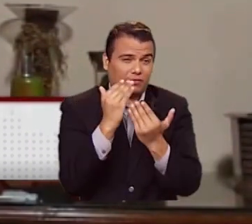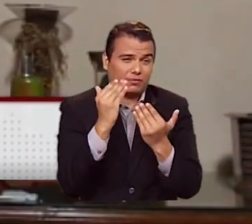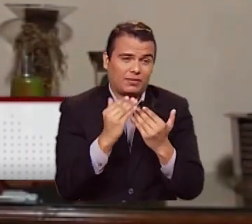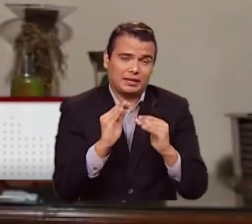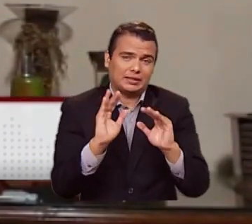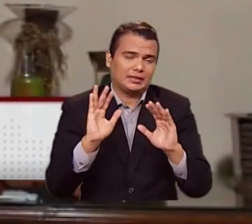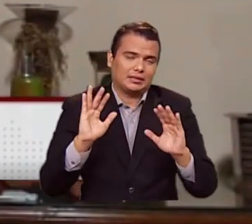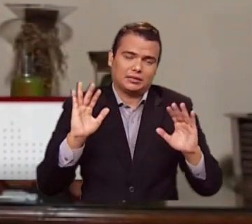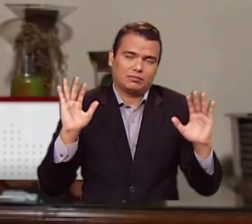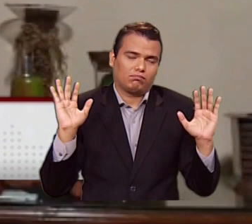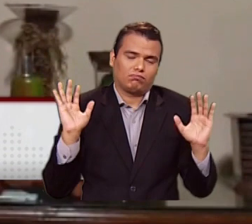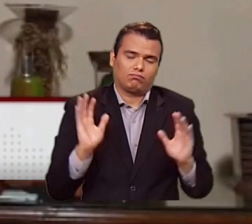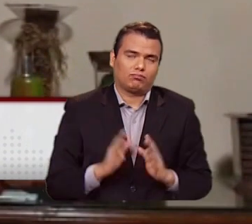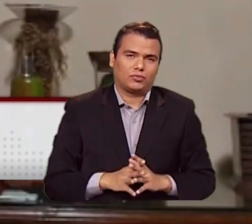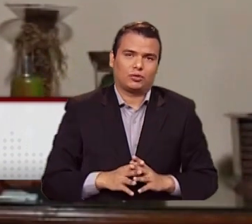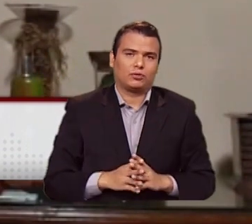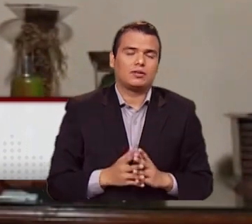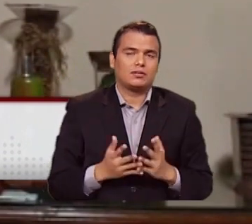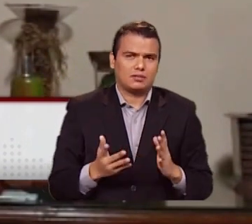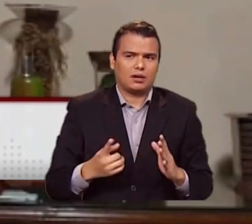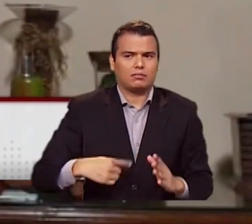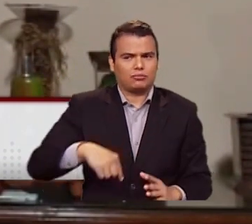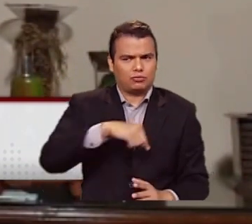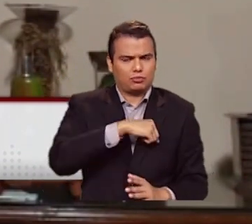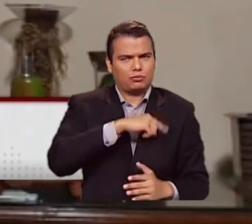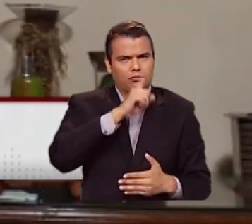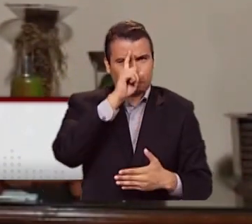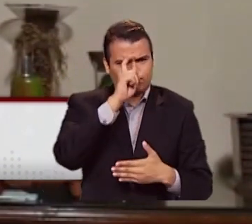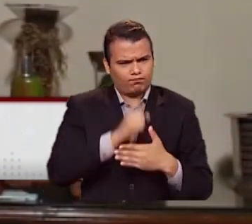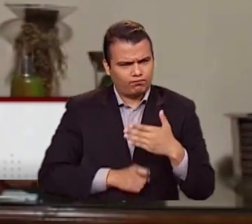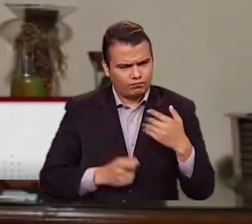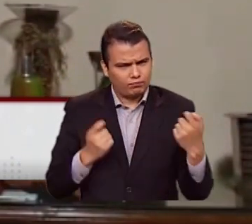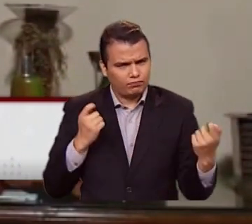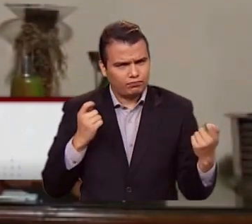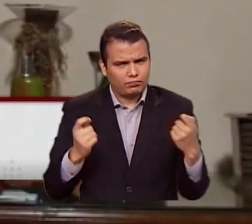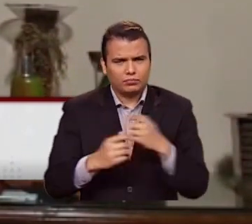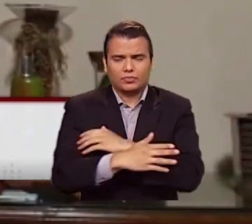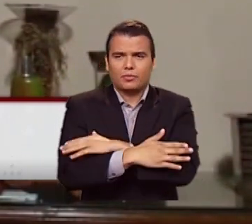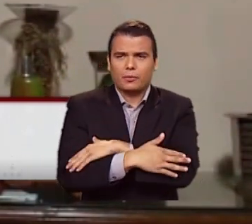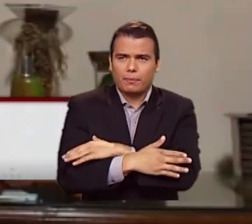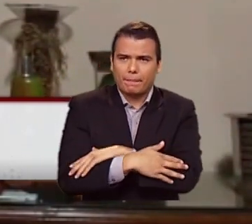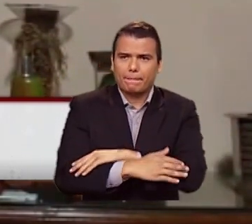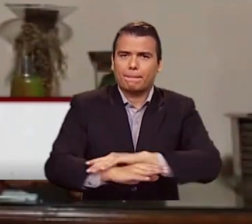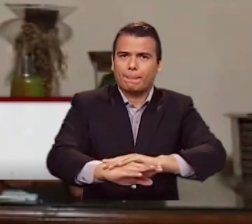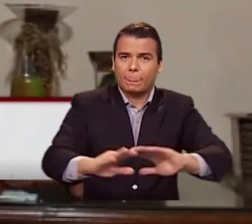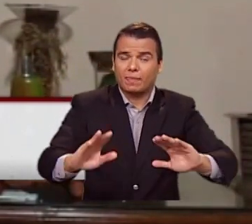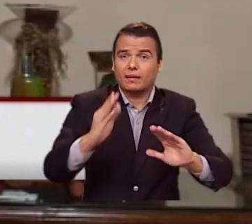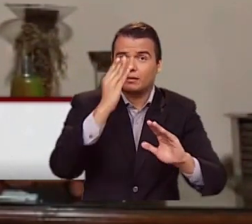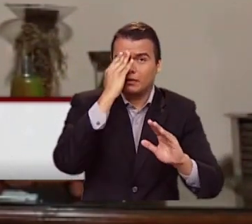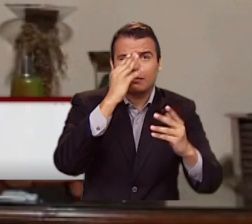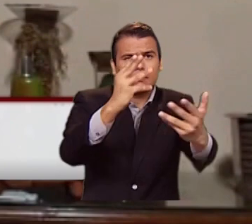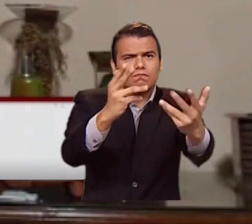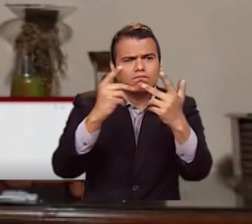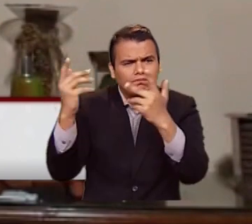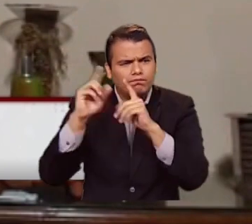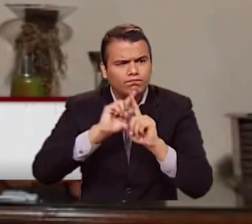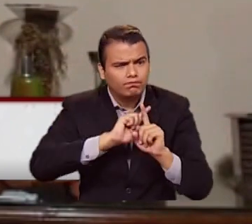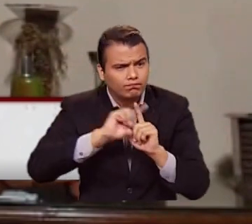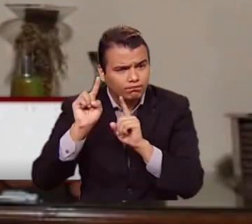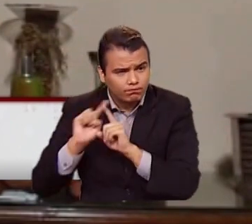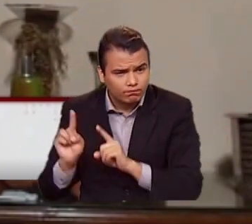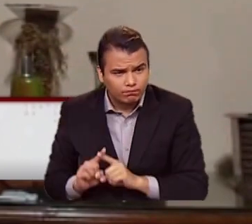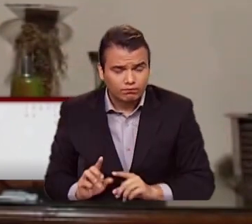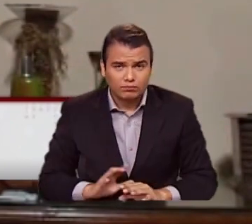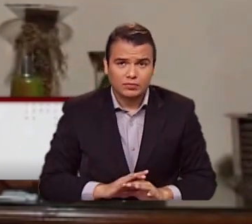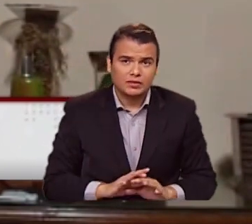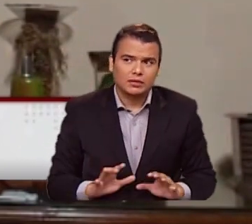Antes del viaje habíamos tomado ya precauciones que venían dándose en la información general. El departamento